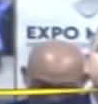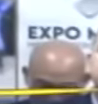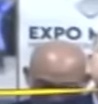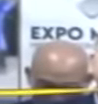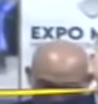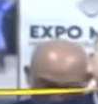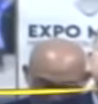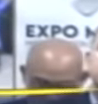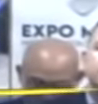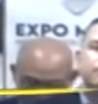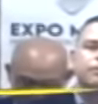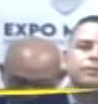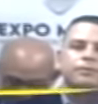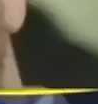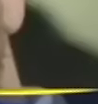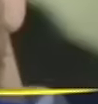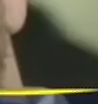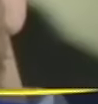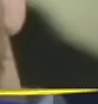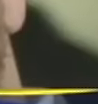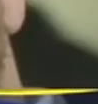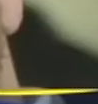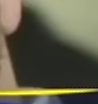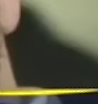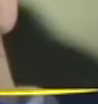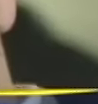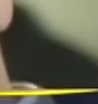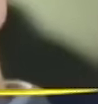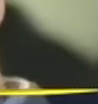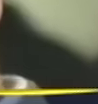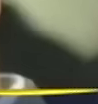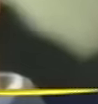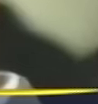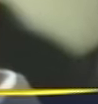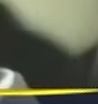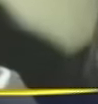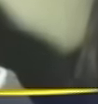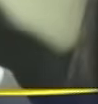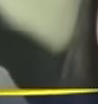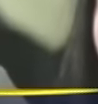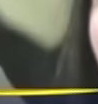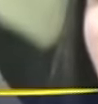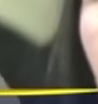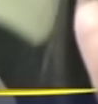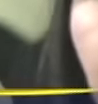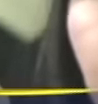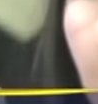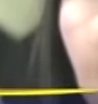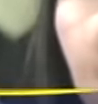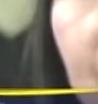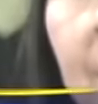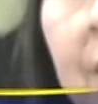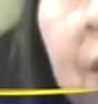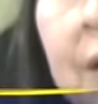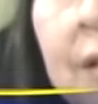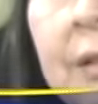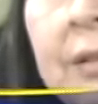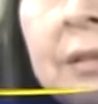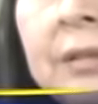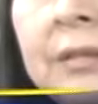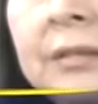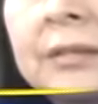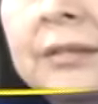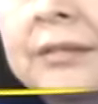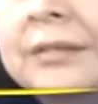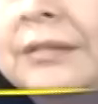Conindustria tuvimos un retiro para ver cómo nos hacíamos más influyentes con ustedes, porque ese es el objetivo nuestro, influir, que es para lo cual fuimos creados.